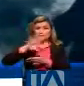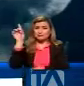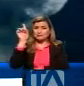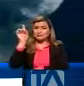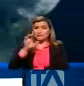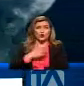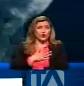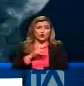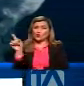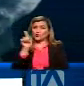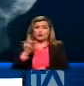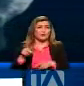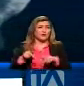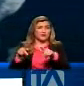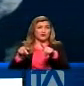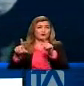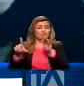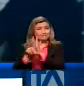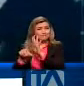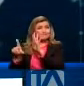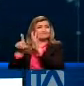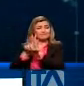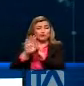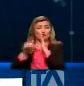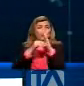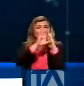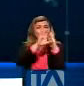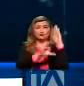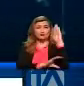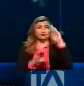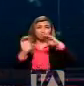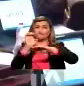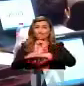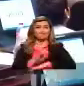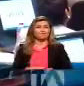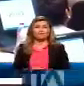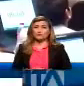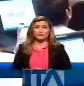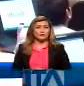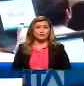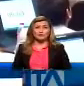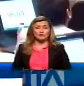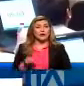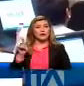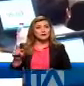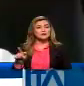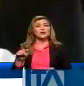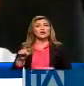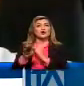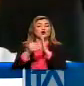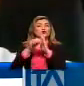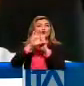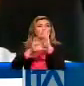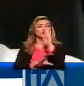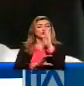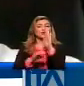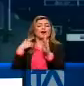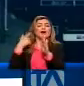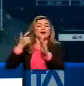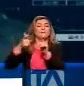permitiré que ninguna ley transgreda la Constitución de la República del Ecuador. Frente a estos reparos de carácter constitucional,